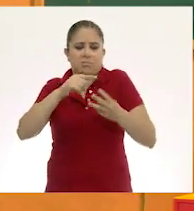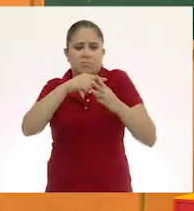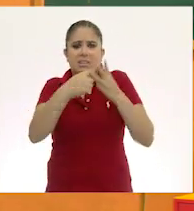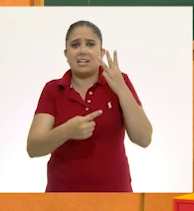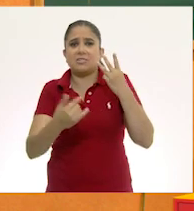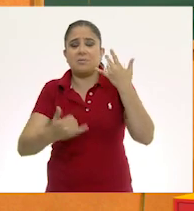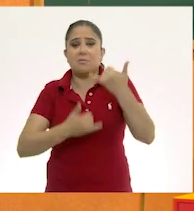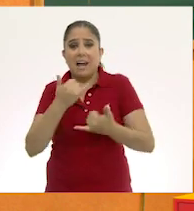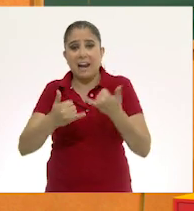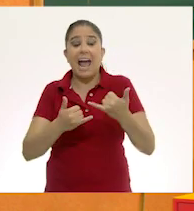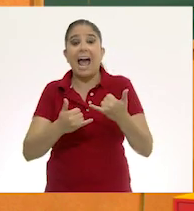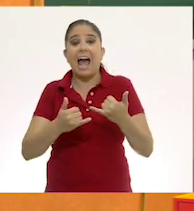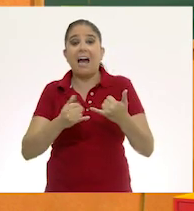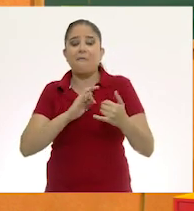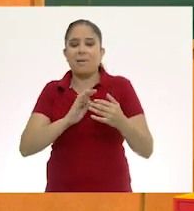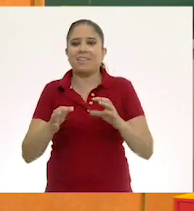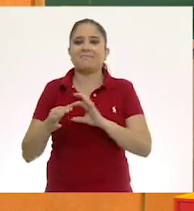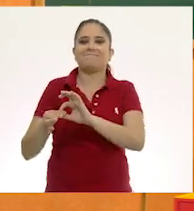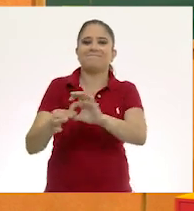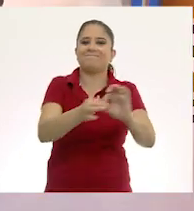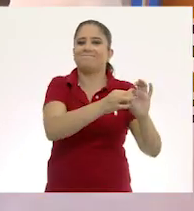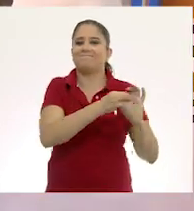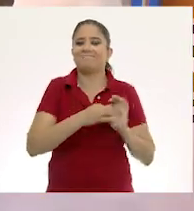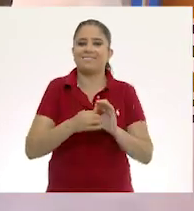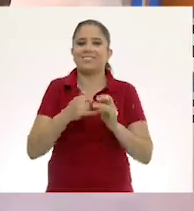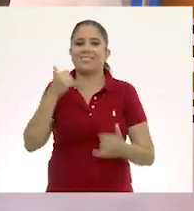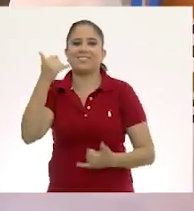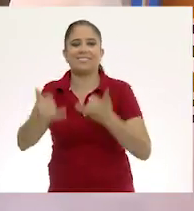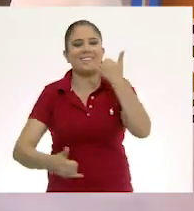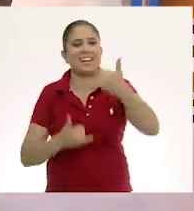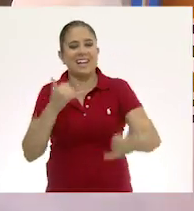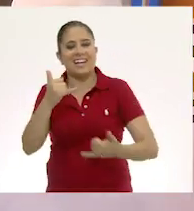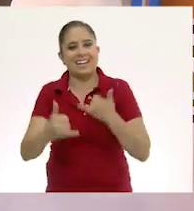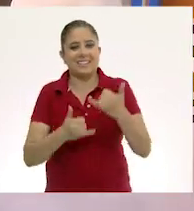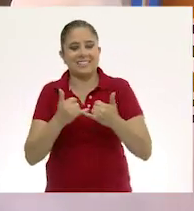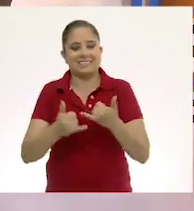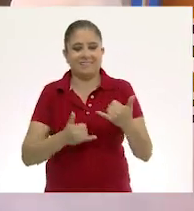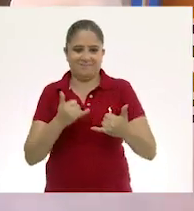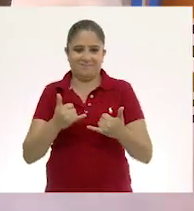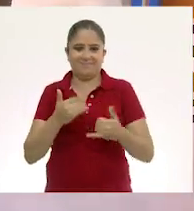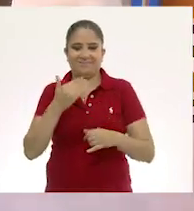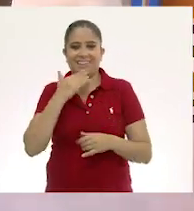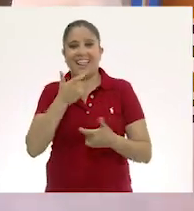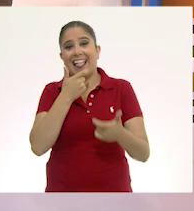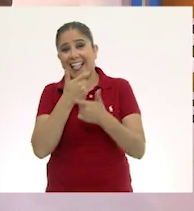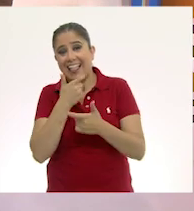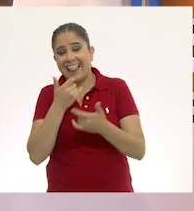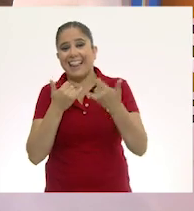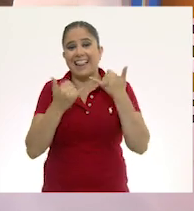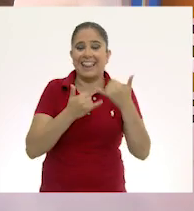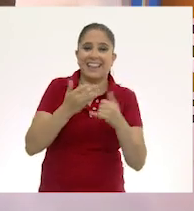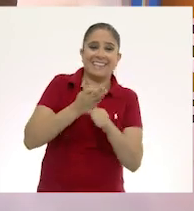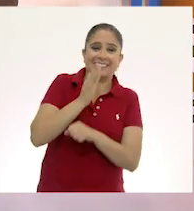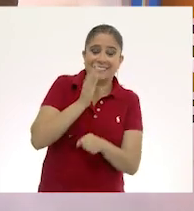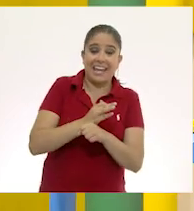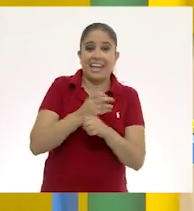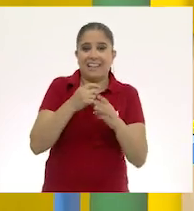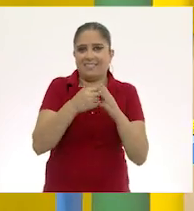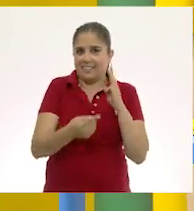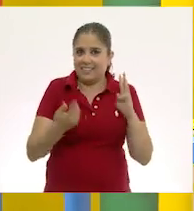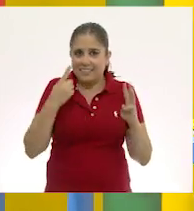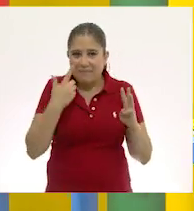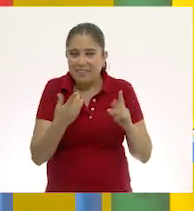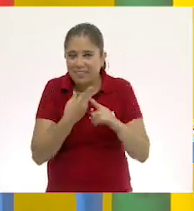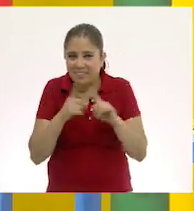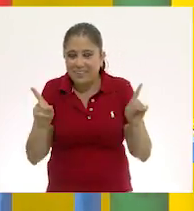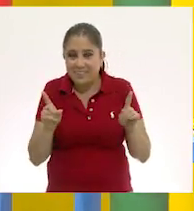y encontraron una forma muy divertida de hacerlo y por eso lograron todas las risas que a diario tenían. Así es, pero además